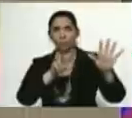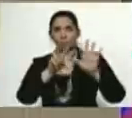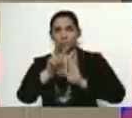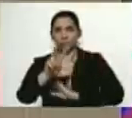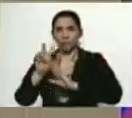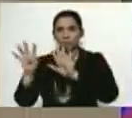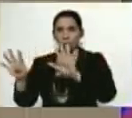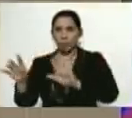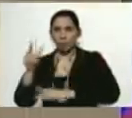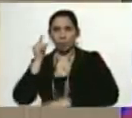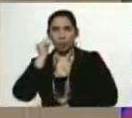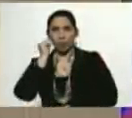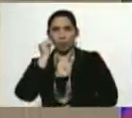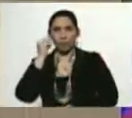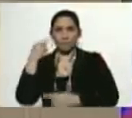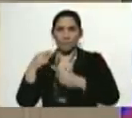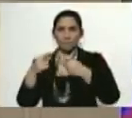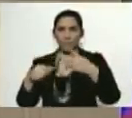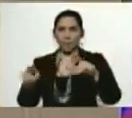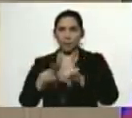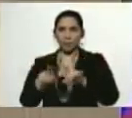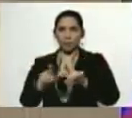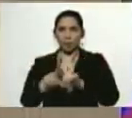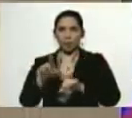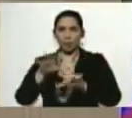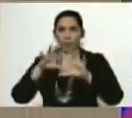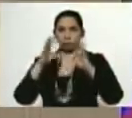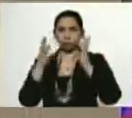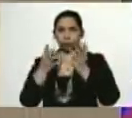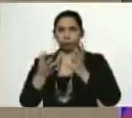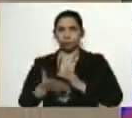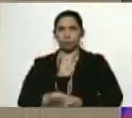distribuye de manera similar al resto del planeta.